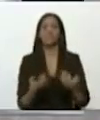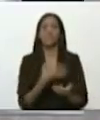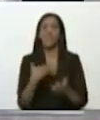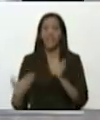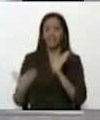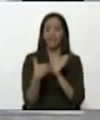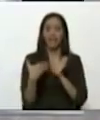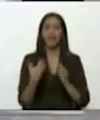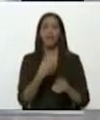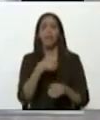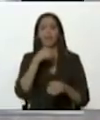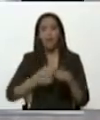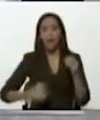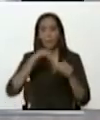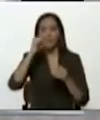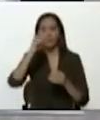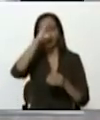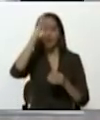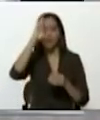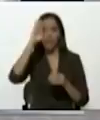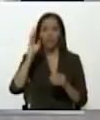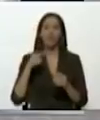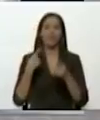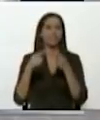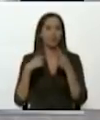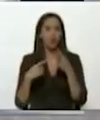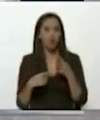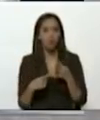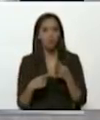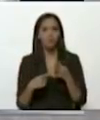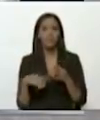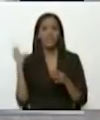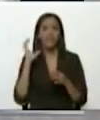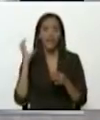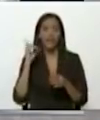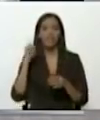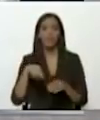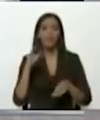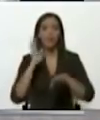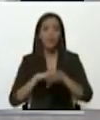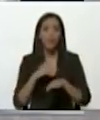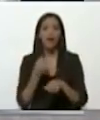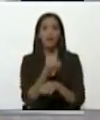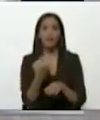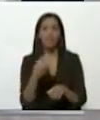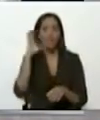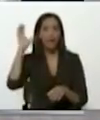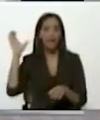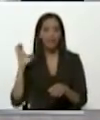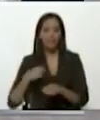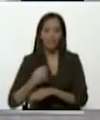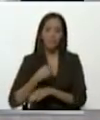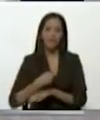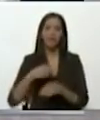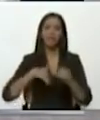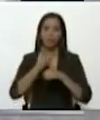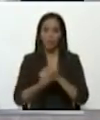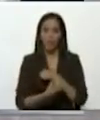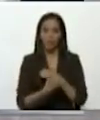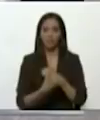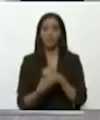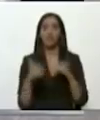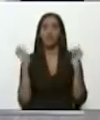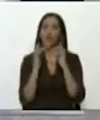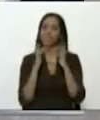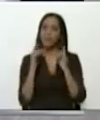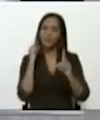Nicolás Maduro y a Diosdado Cabello, entre otros. Caracas también responsabilizó a varios países de financiar estos planes. Conectamos en